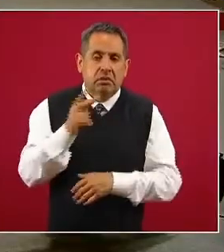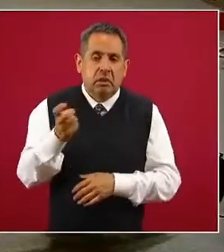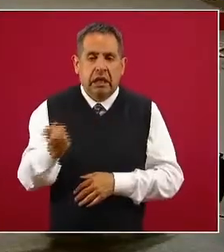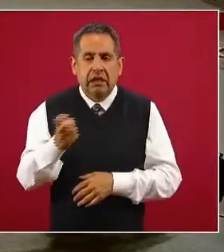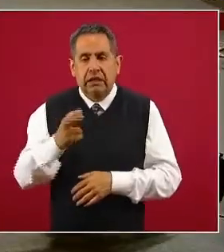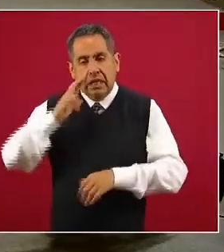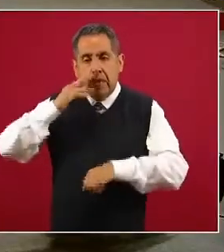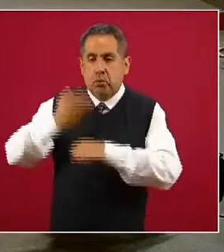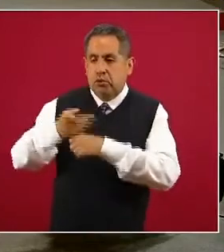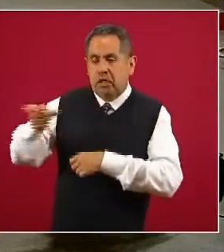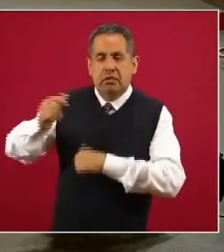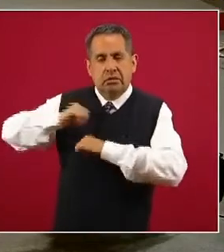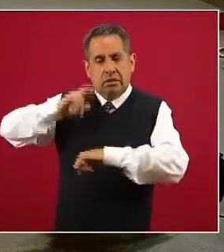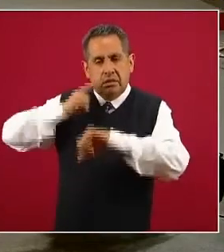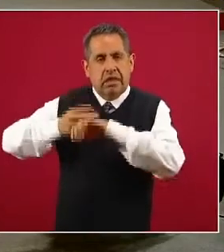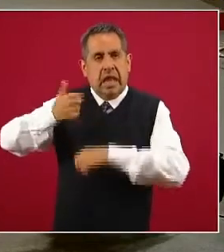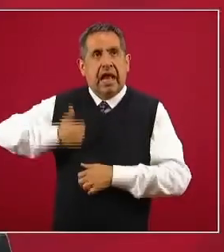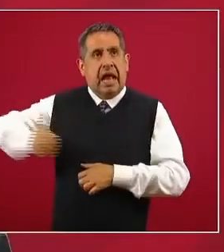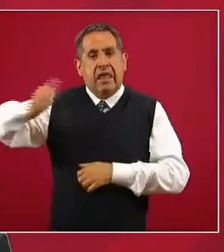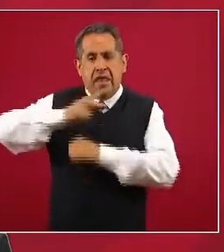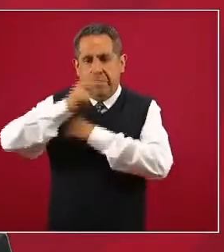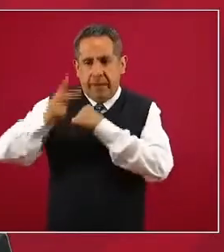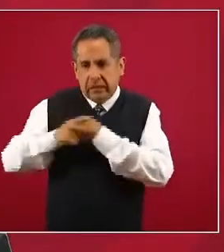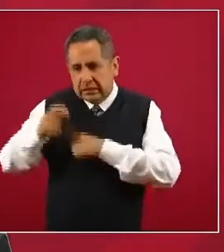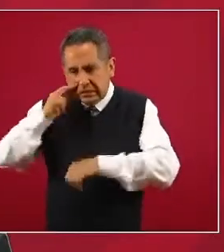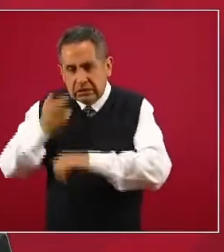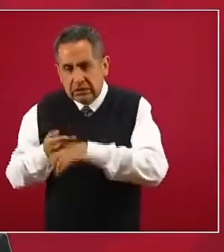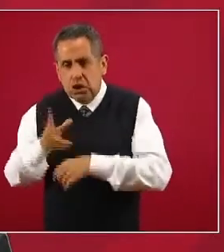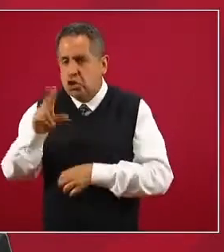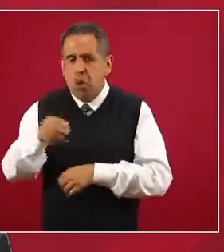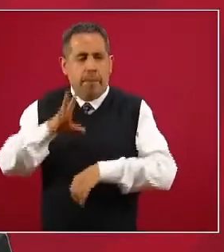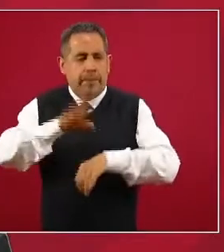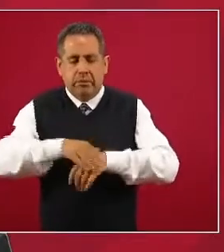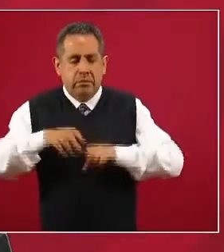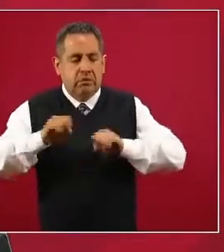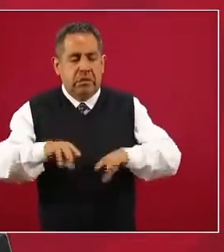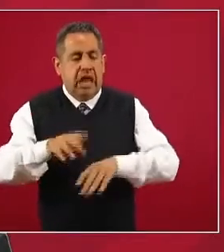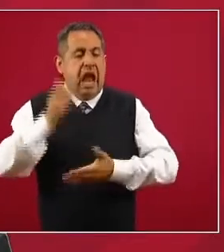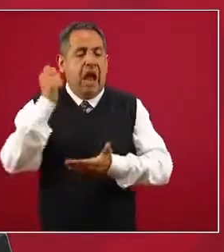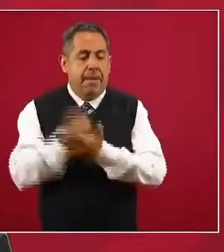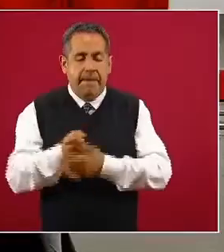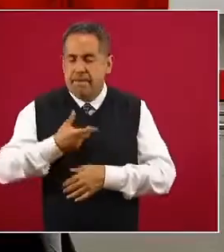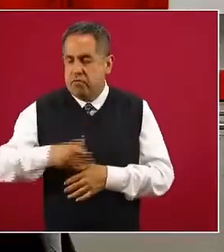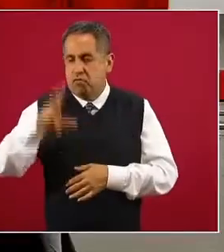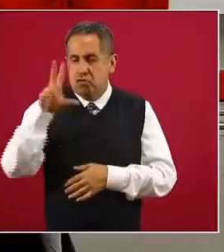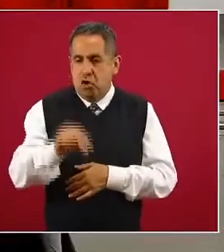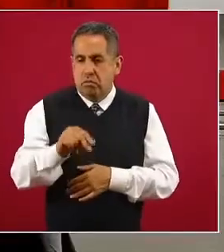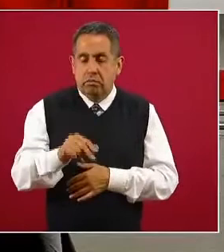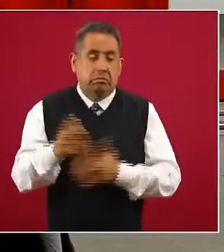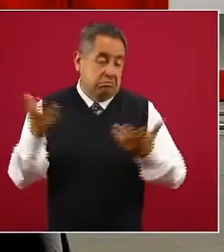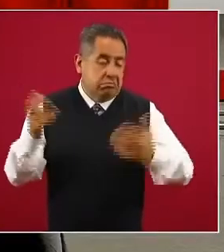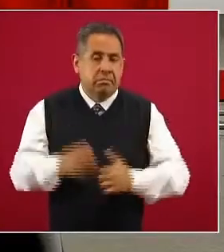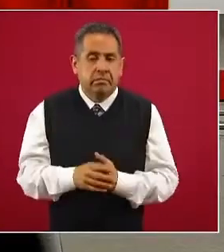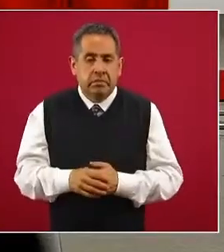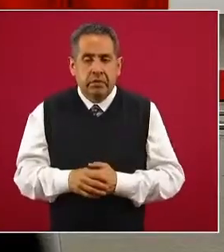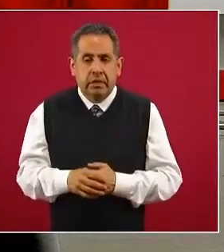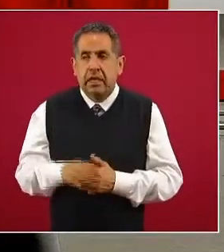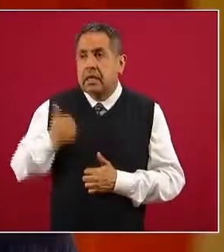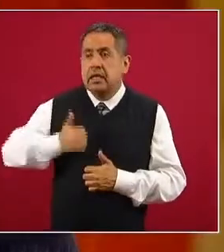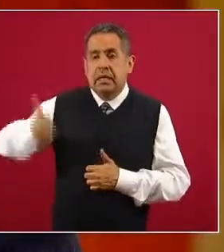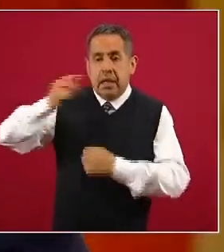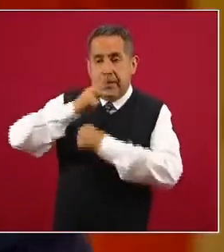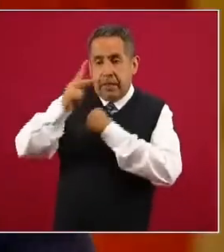es la responsabilidad de la autoridad sanitaria de cada país no permitir la autorización sanitaria. Y los países